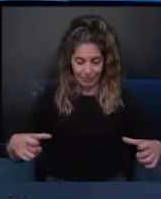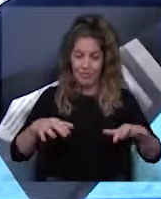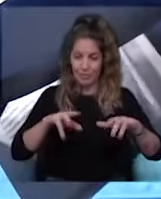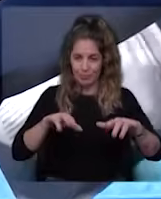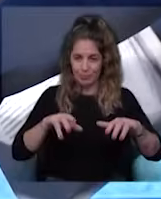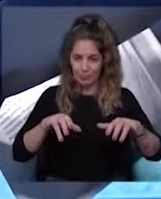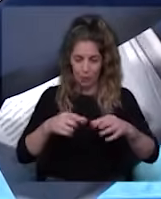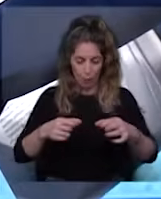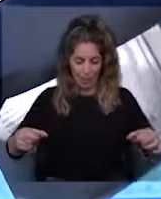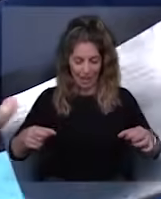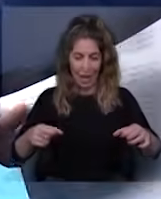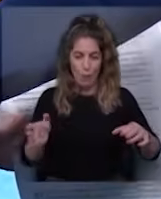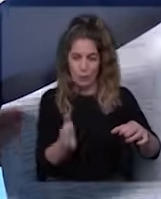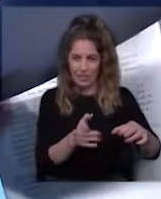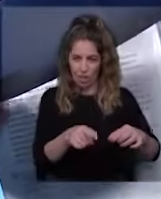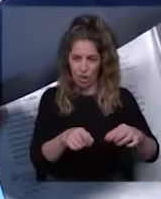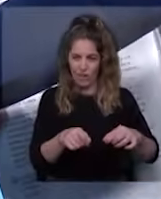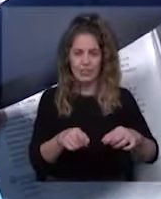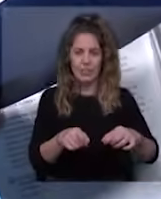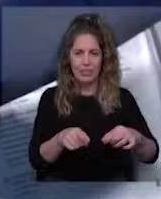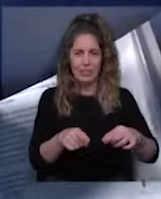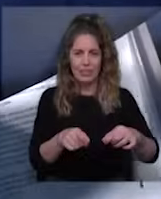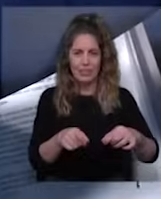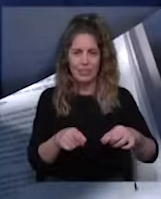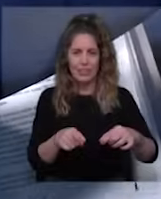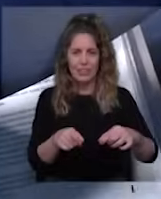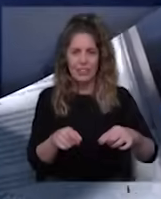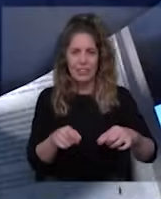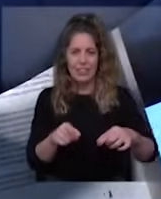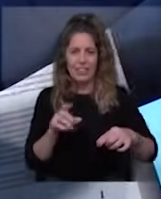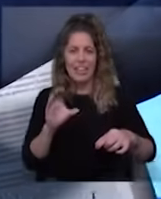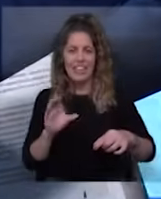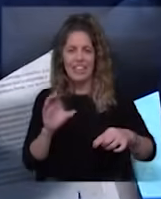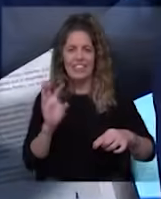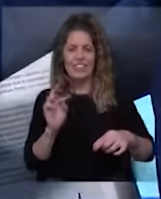pasadora ahí después de la barra paseadora Tenés una que dice